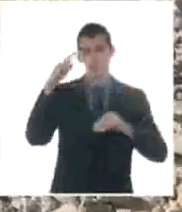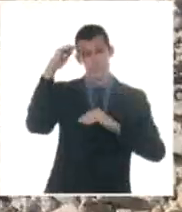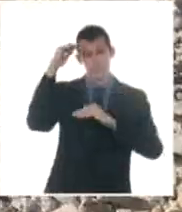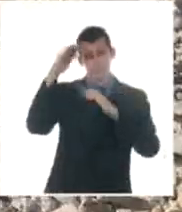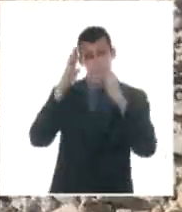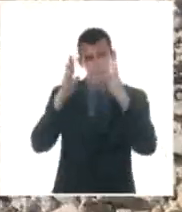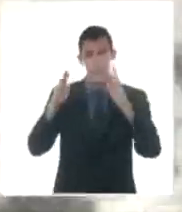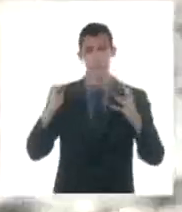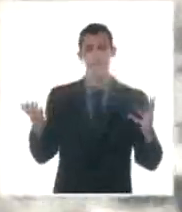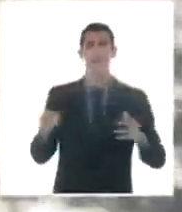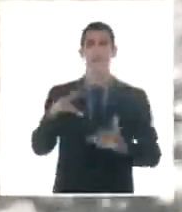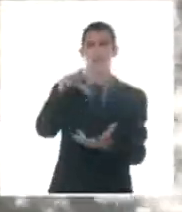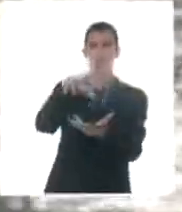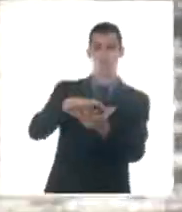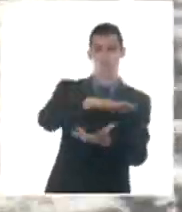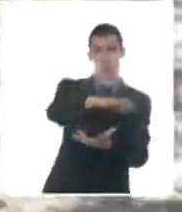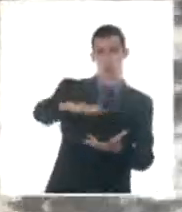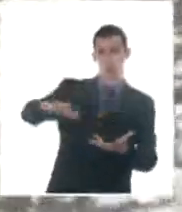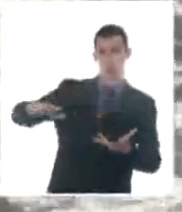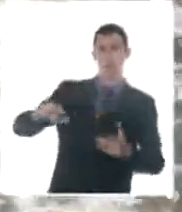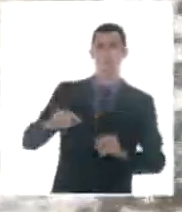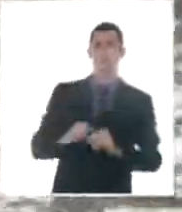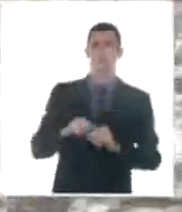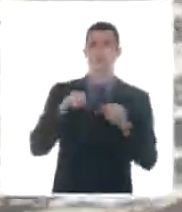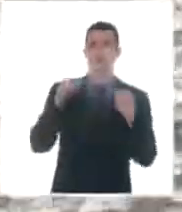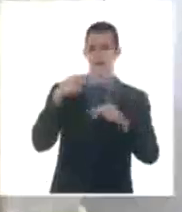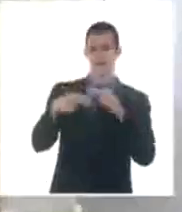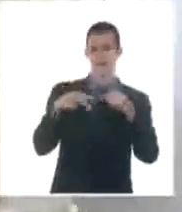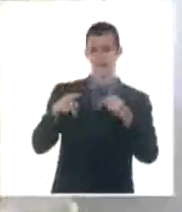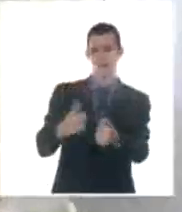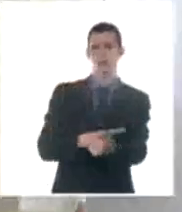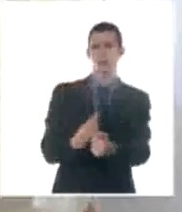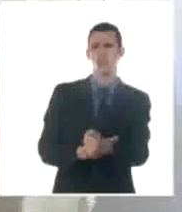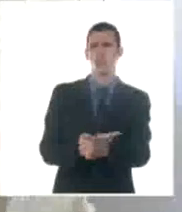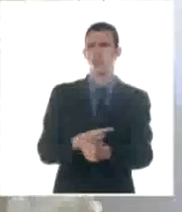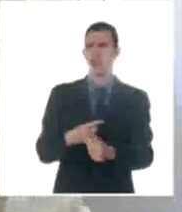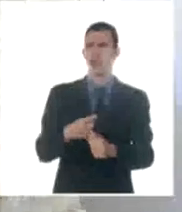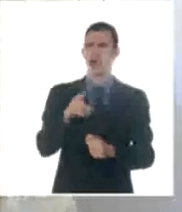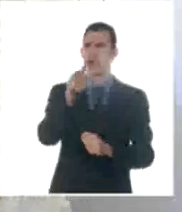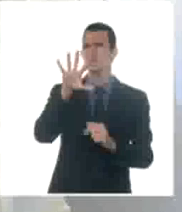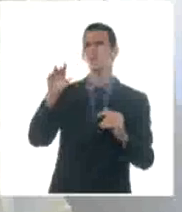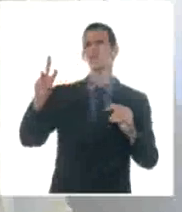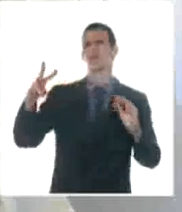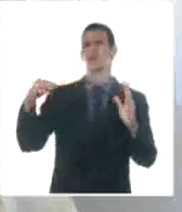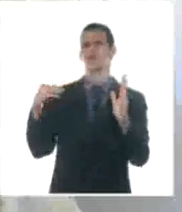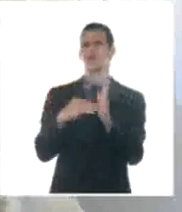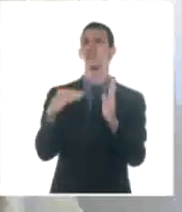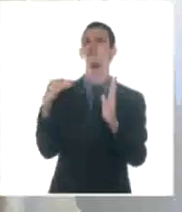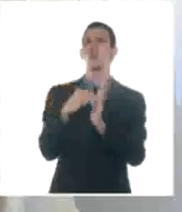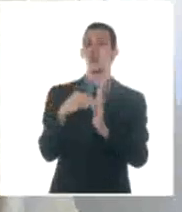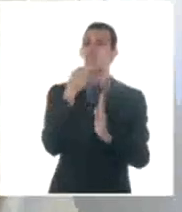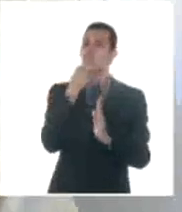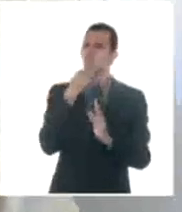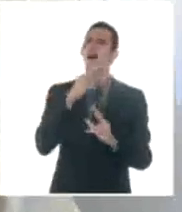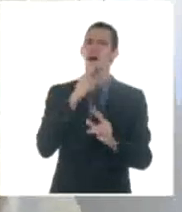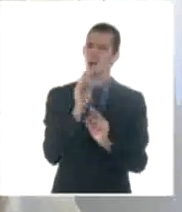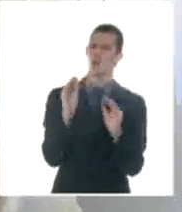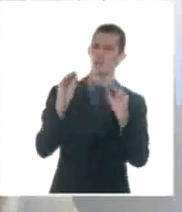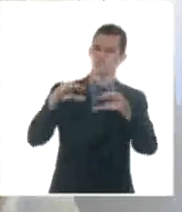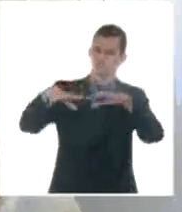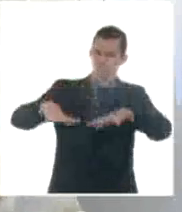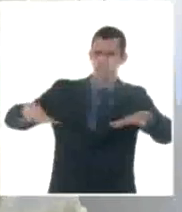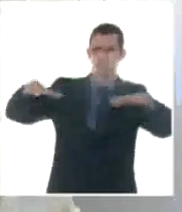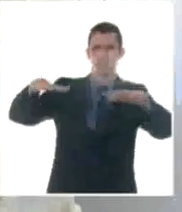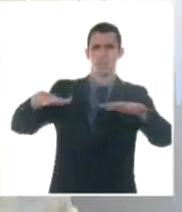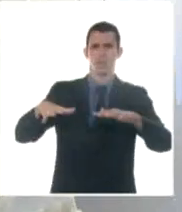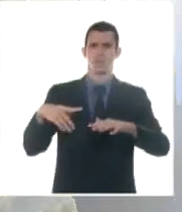metros cúbicos, una cobertura de prácticamente un año, y que ya está sometida a un proceso inversionista muy